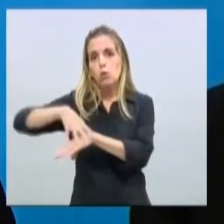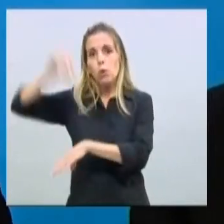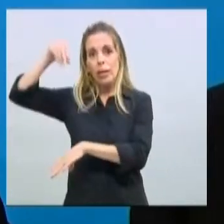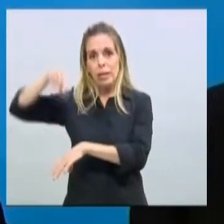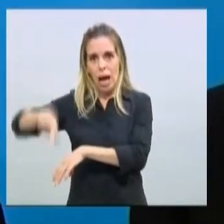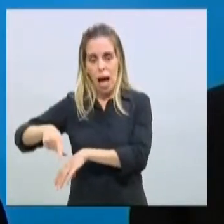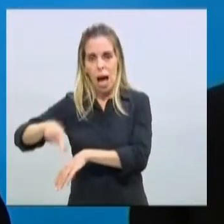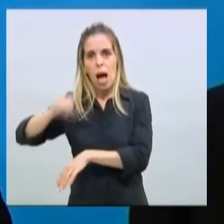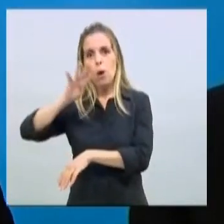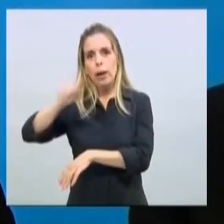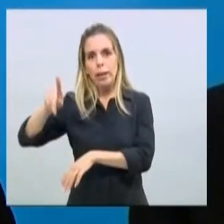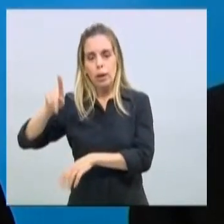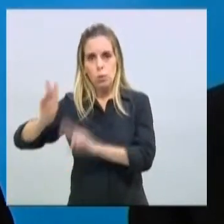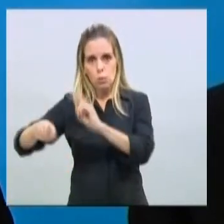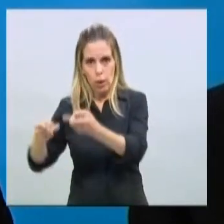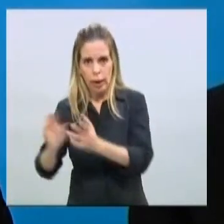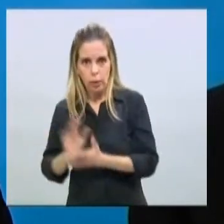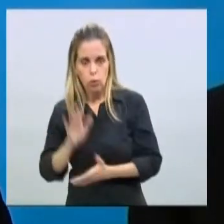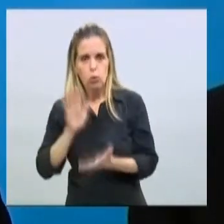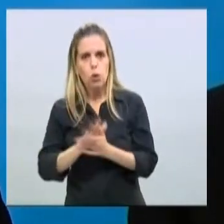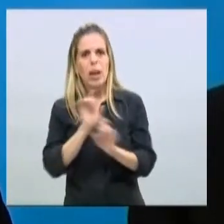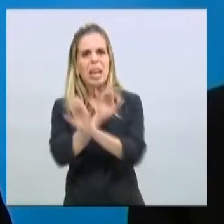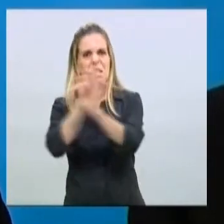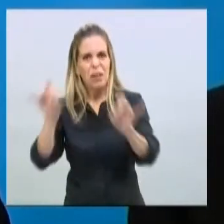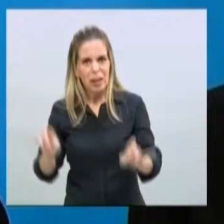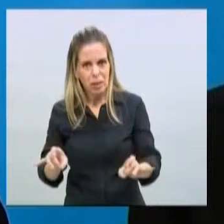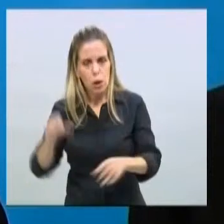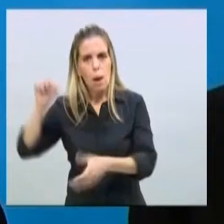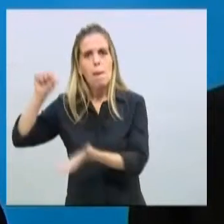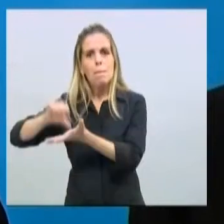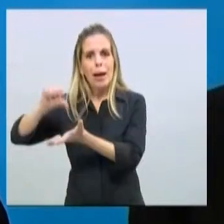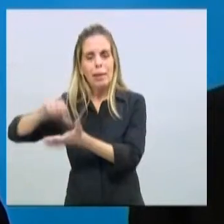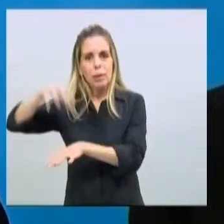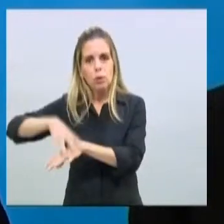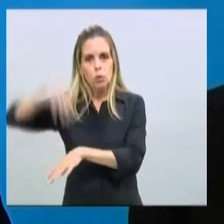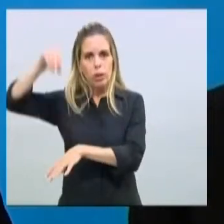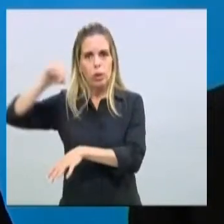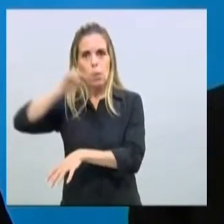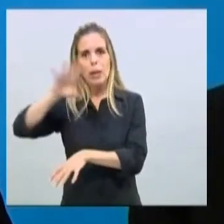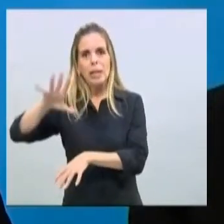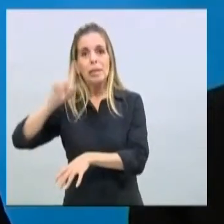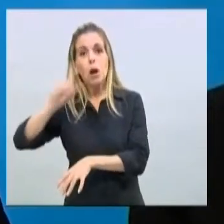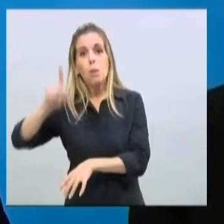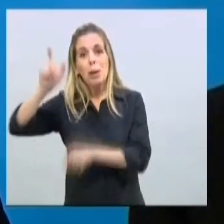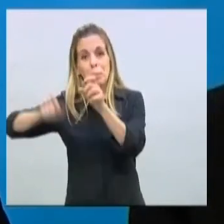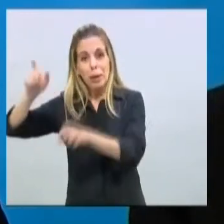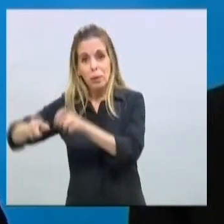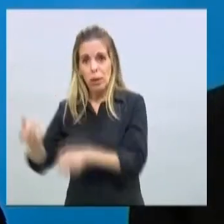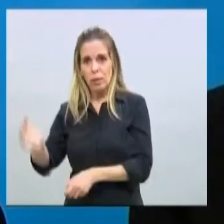En cantidad de infectados, Suecia tiene 25.000 infectados y Noruega tiene 8.000.